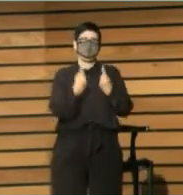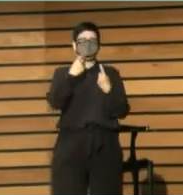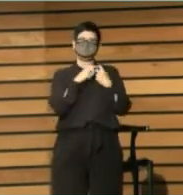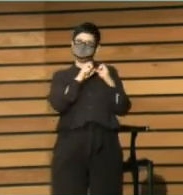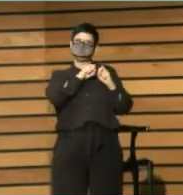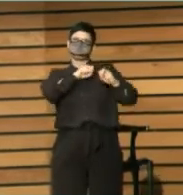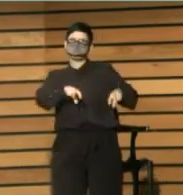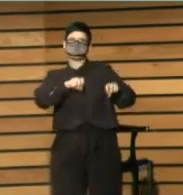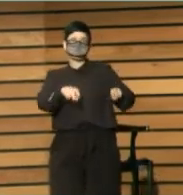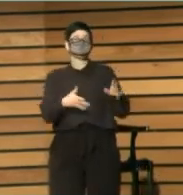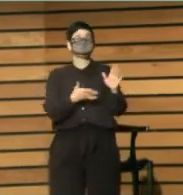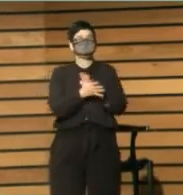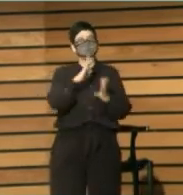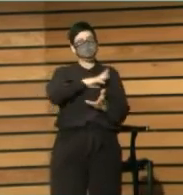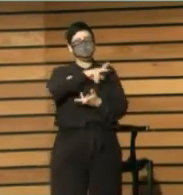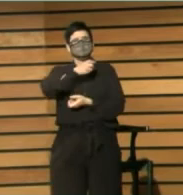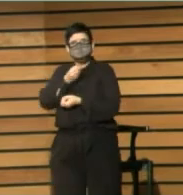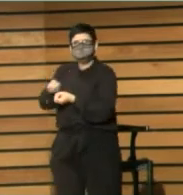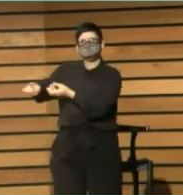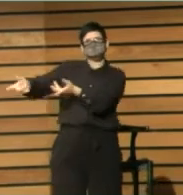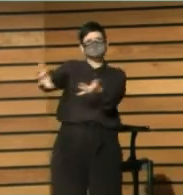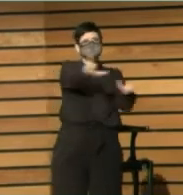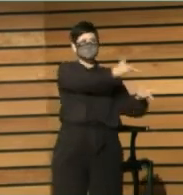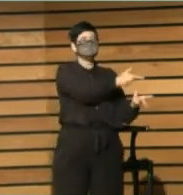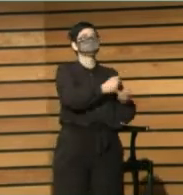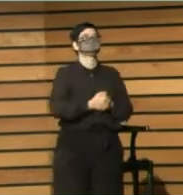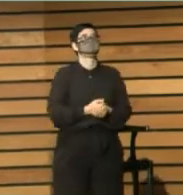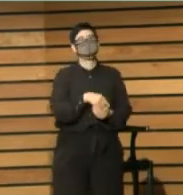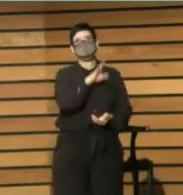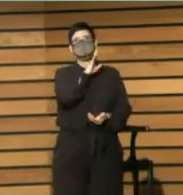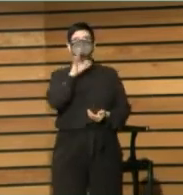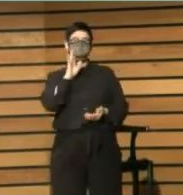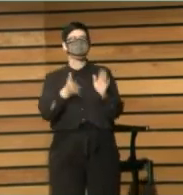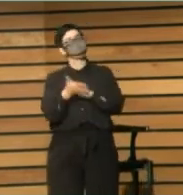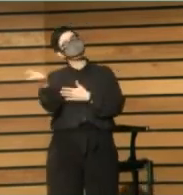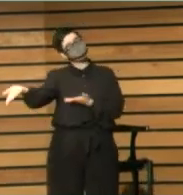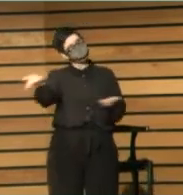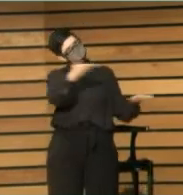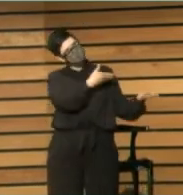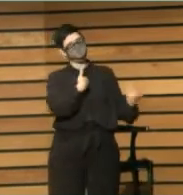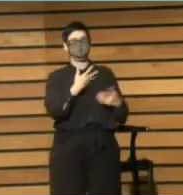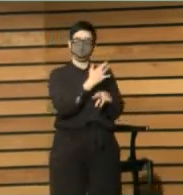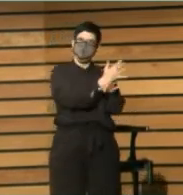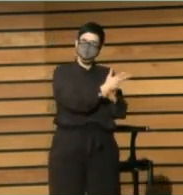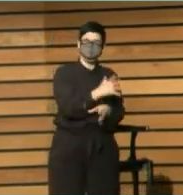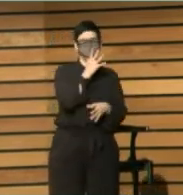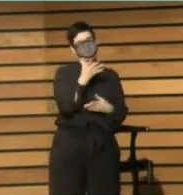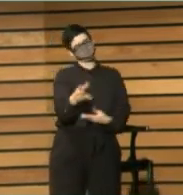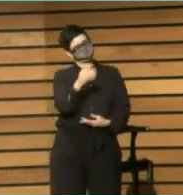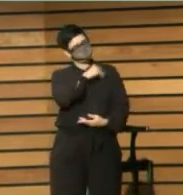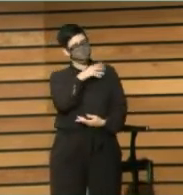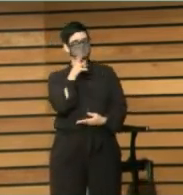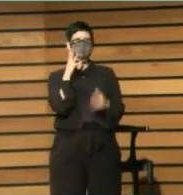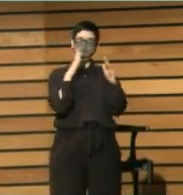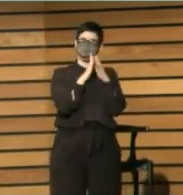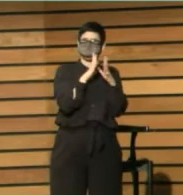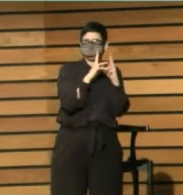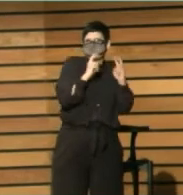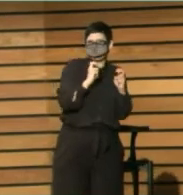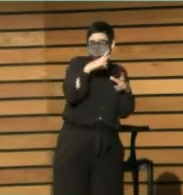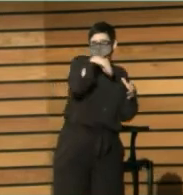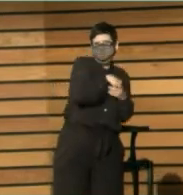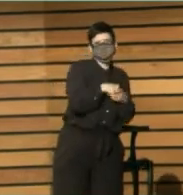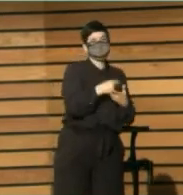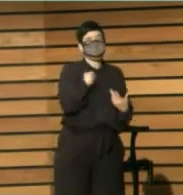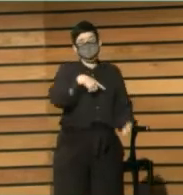casas, de modo que muchas madres debieron decir, vayan a jugar con él, pobre chico. Pero de eso yo no sabía nada, porque